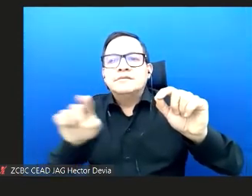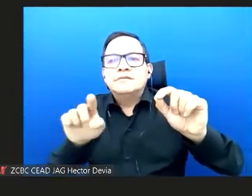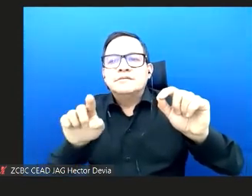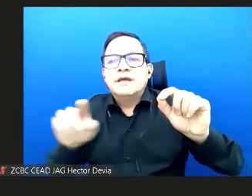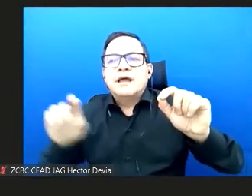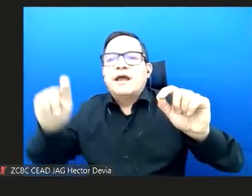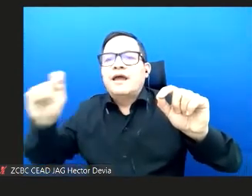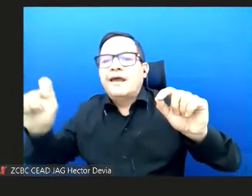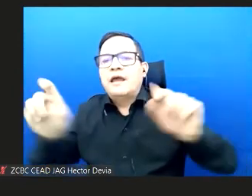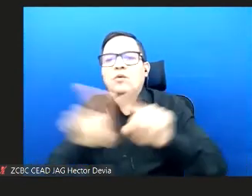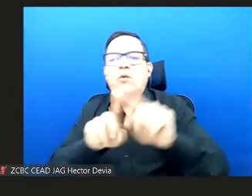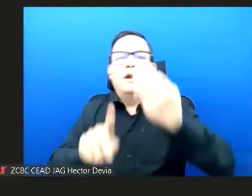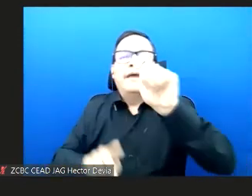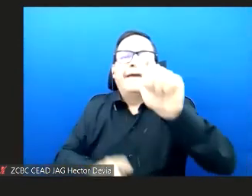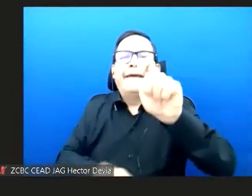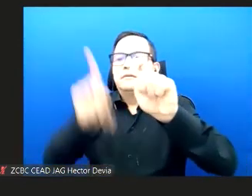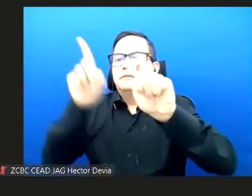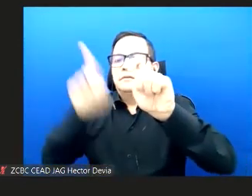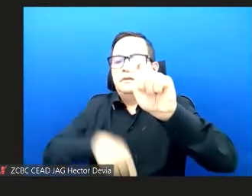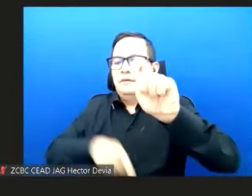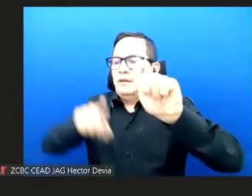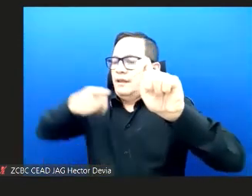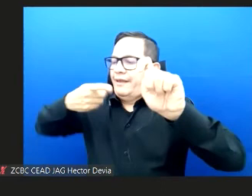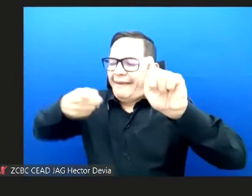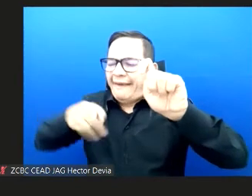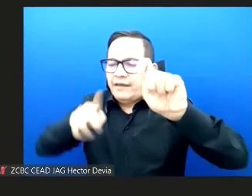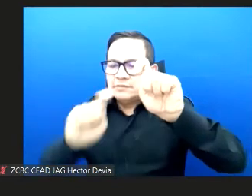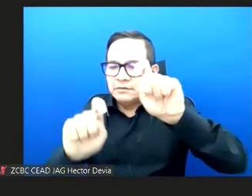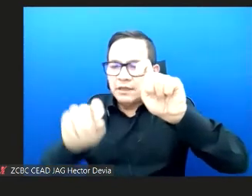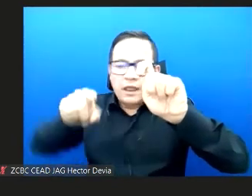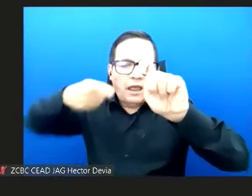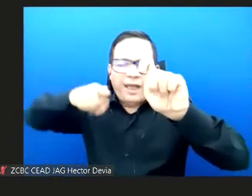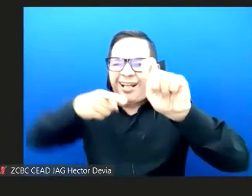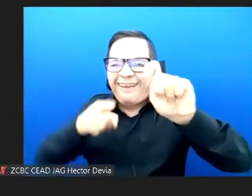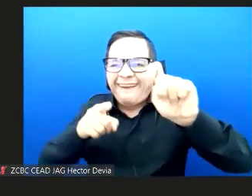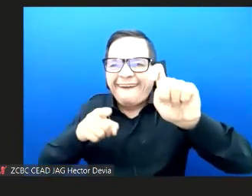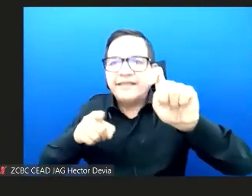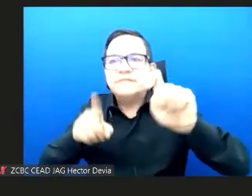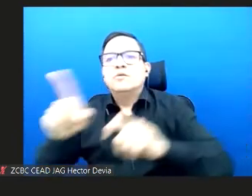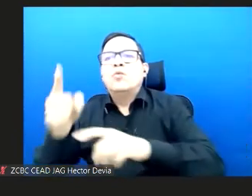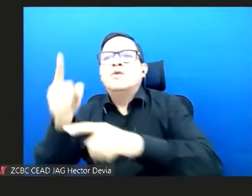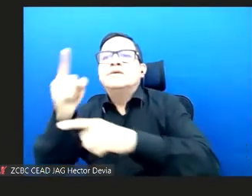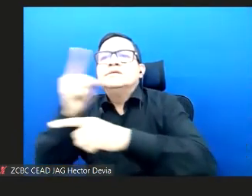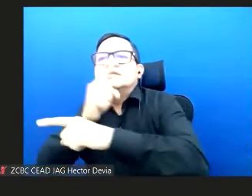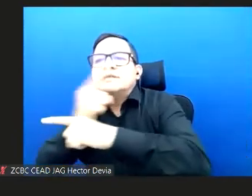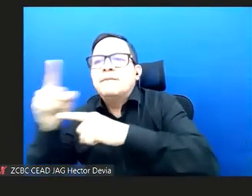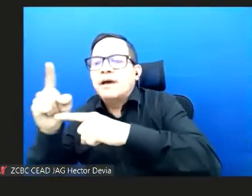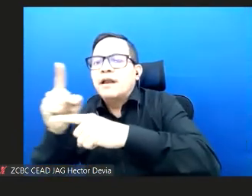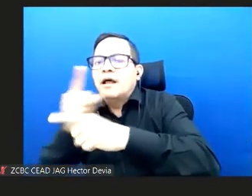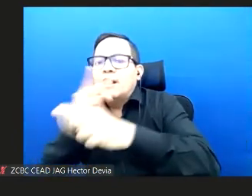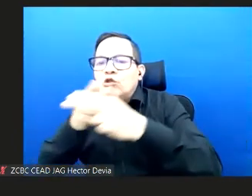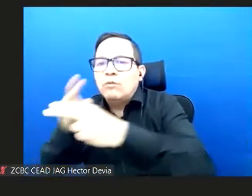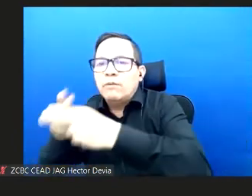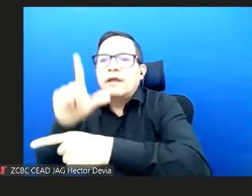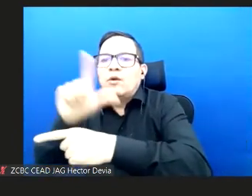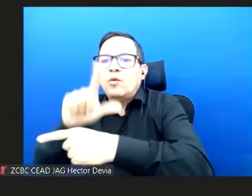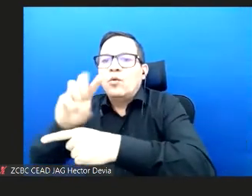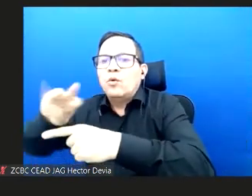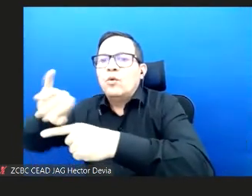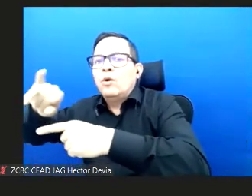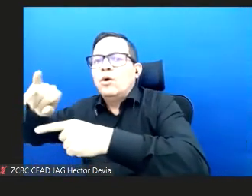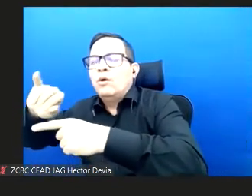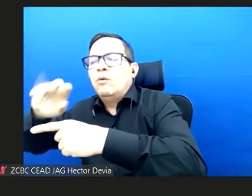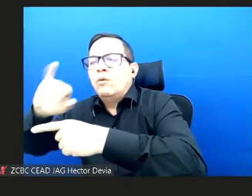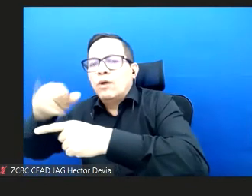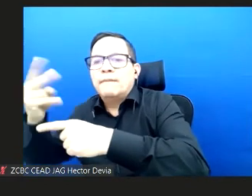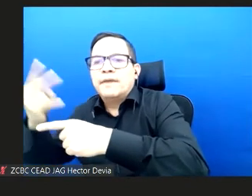número limitado de elementos. Tenemos el conjunto B, que es A, E, I,